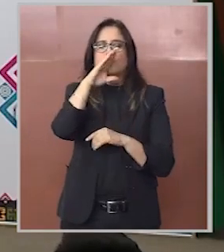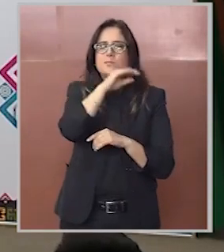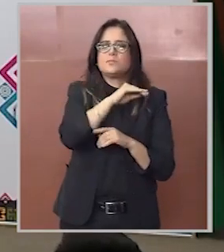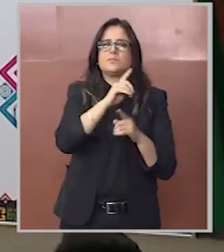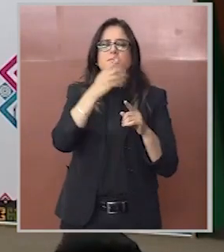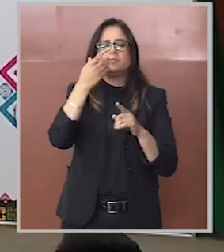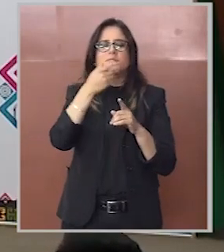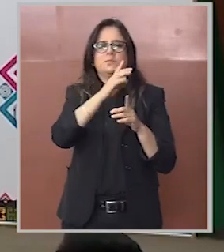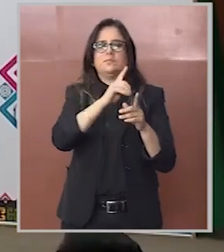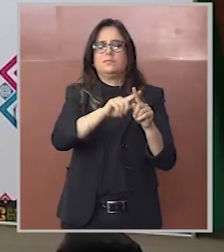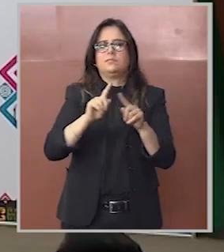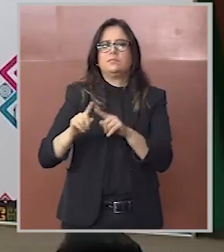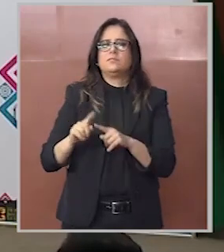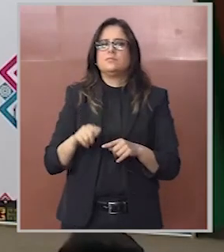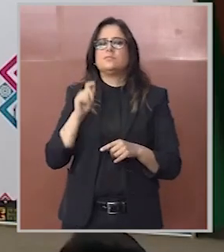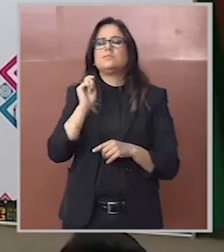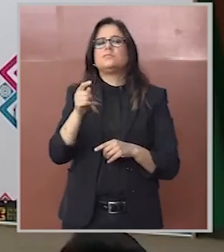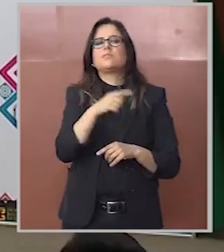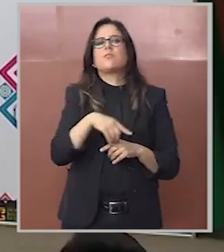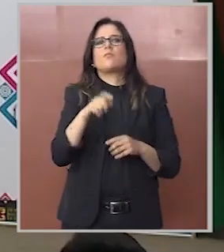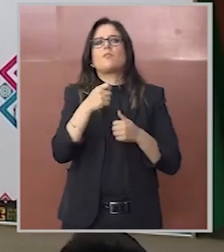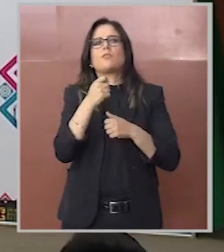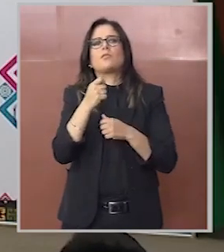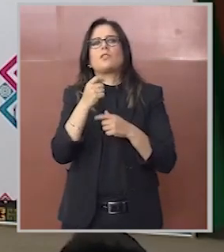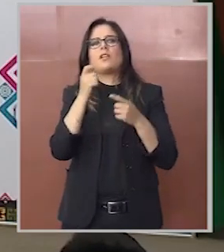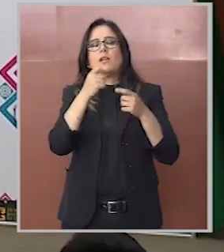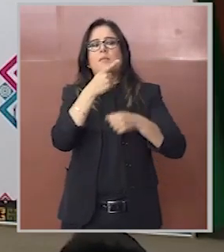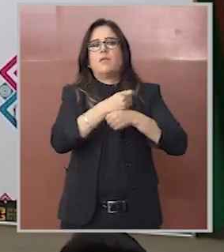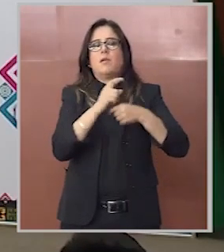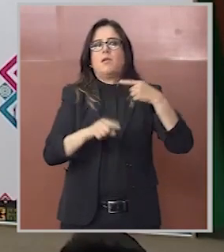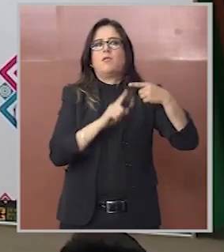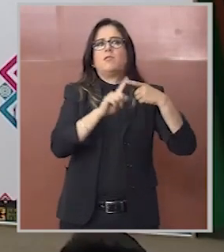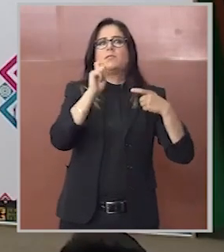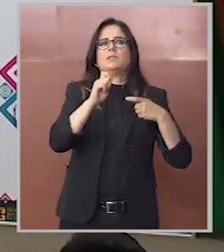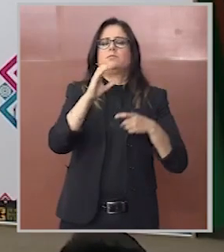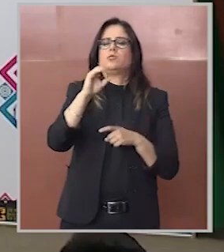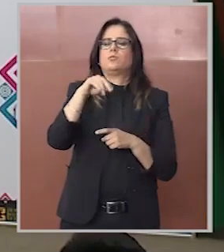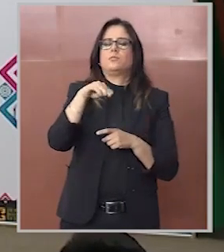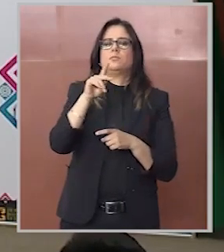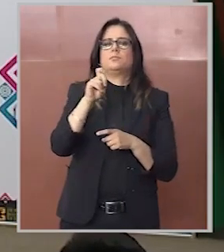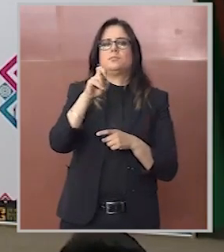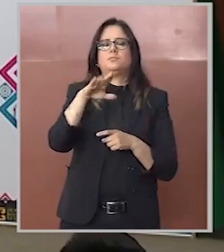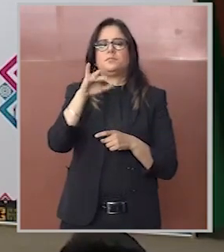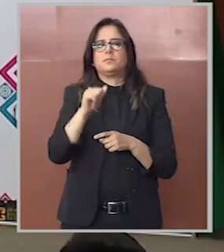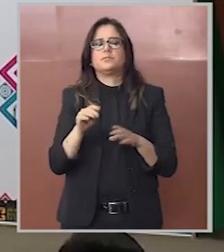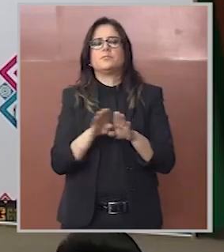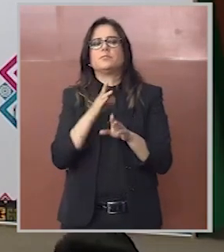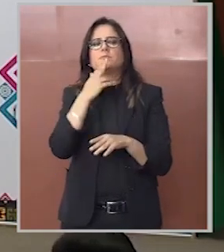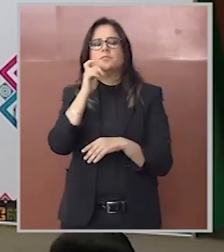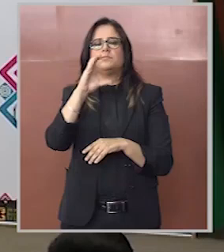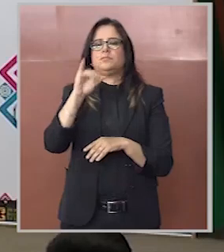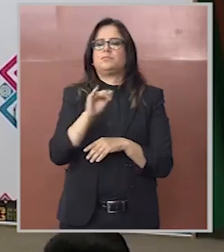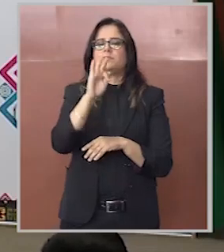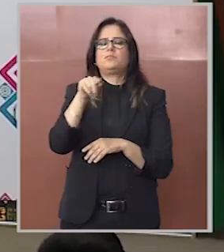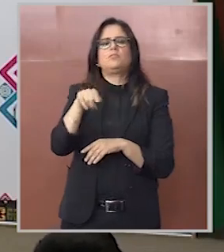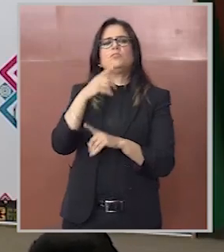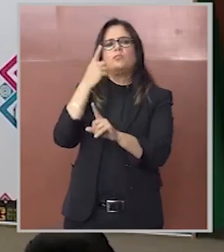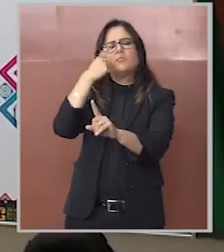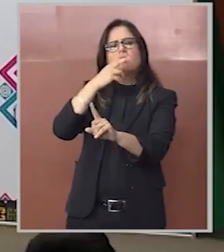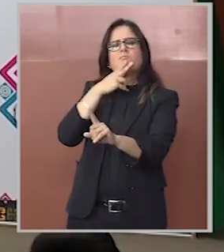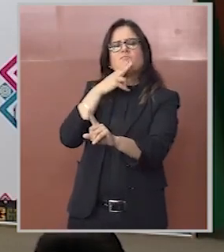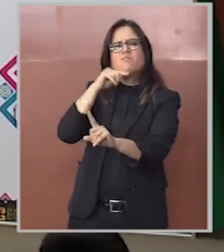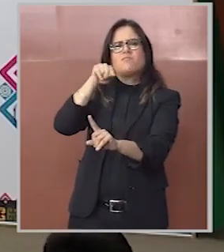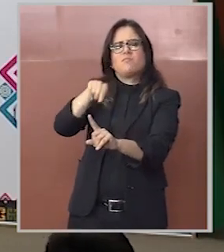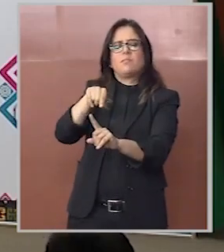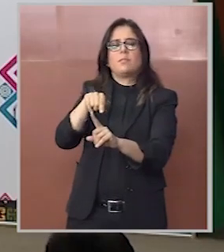sobre Eh pues competencia y funcionamiento no es desde qué es y cómo funciona el poder judicial de la federación no